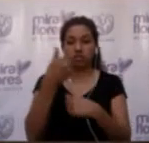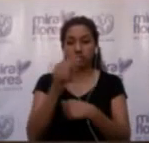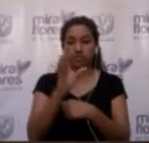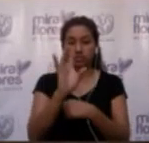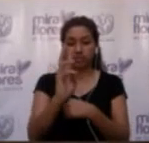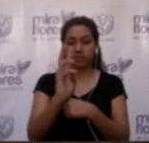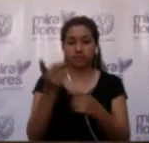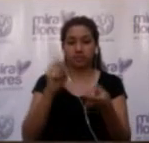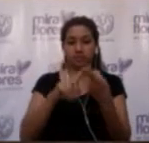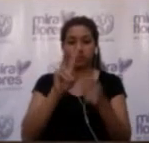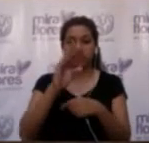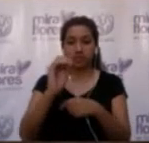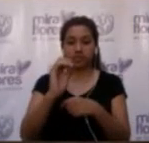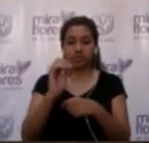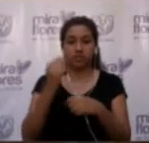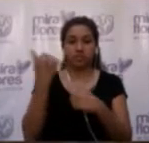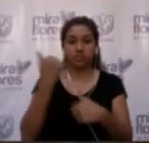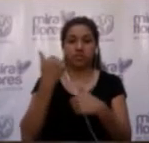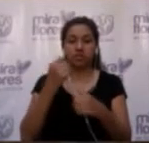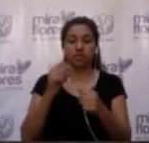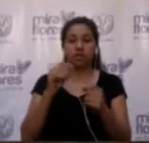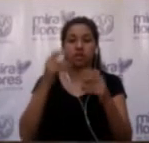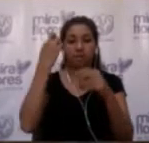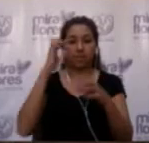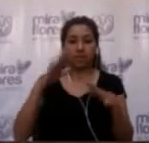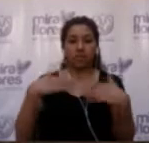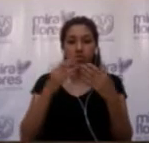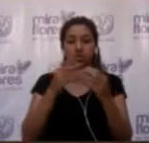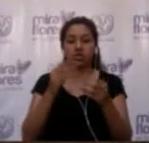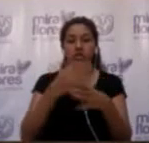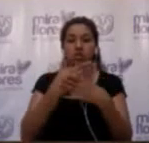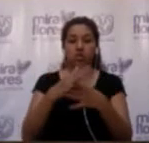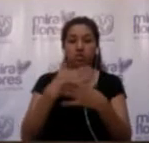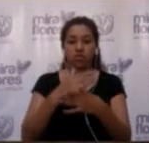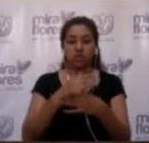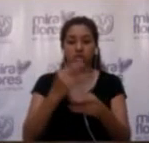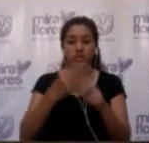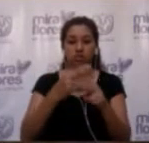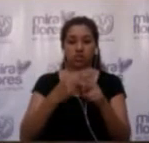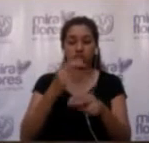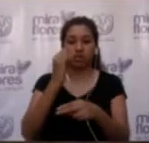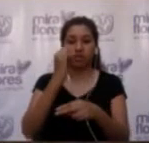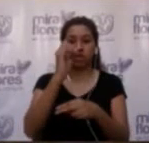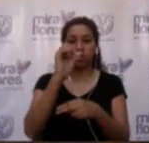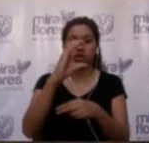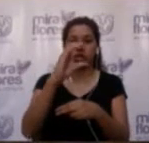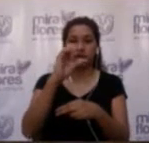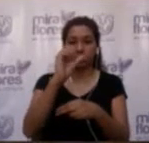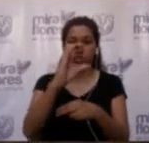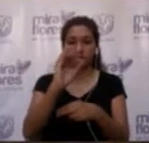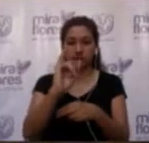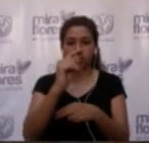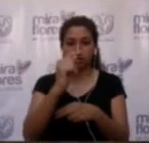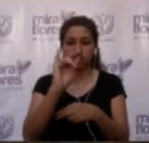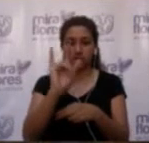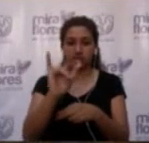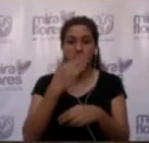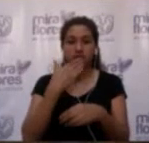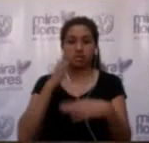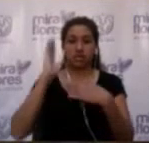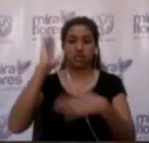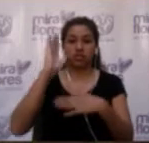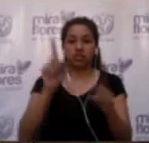año a la ciudad de Casablanca, Marruecos, para su participación en el evento Smart City Expo Casablanca, como expositor en el mismo